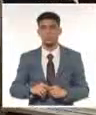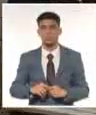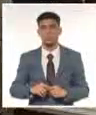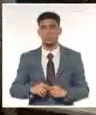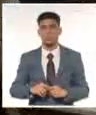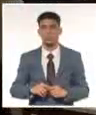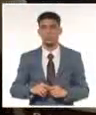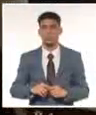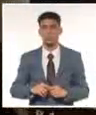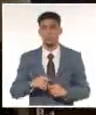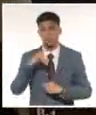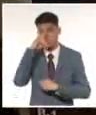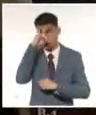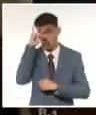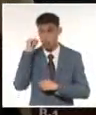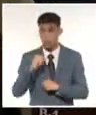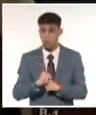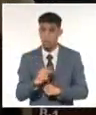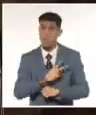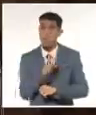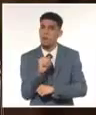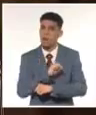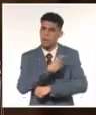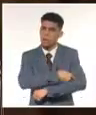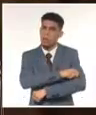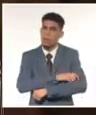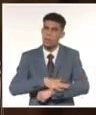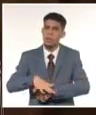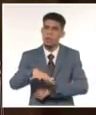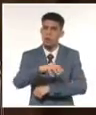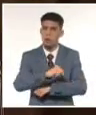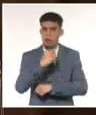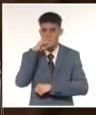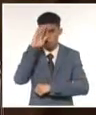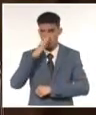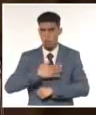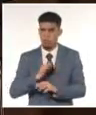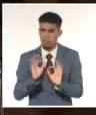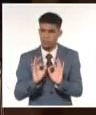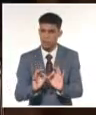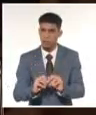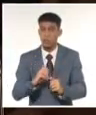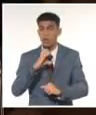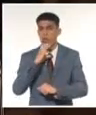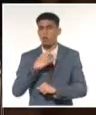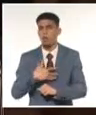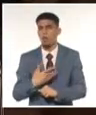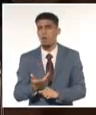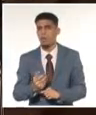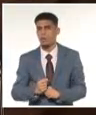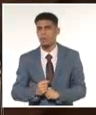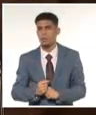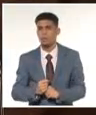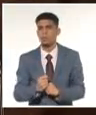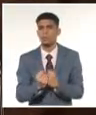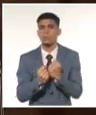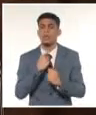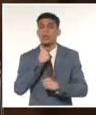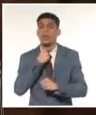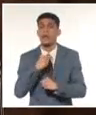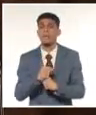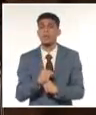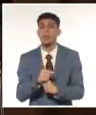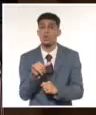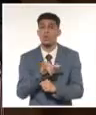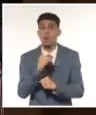Sí, el heroísmo del pueblo cubano. ¿De qué dimensiones? ¿Cómo sería? ¿Qué rostro tendría el monumento que